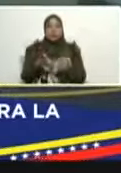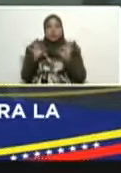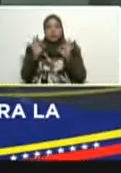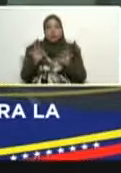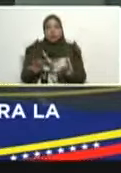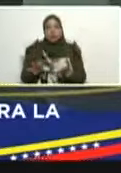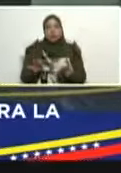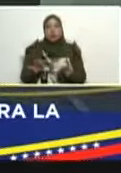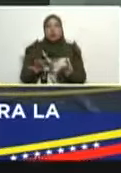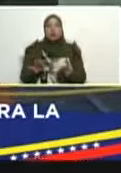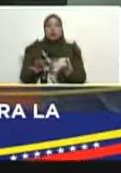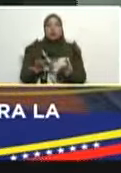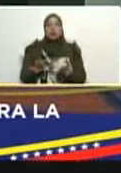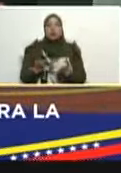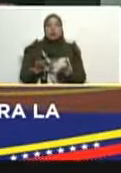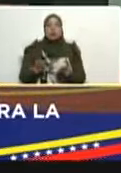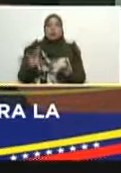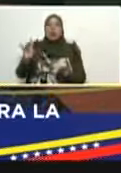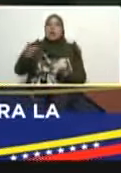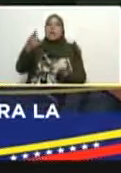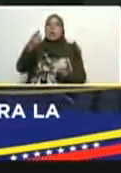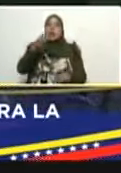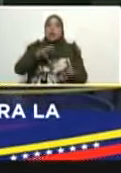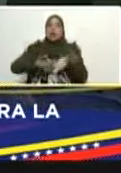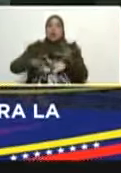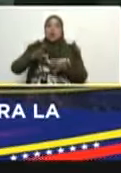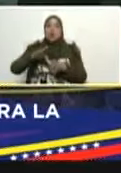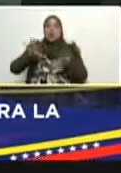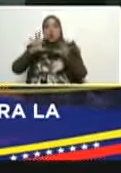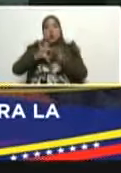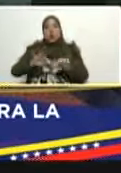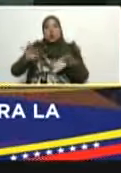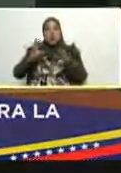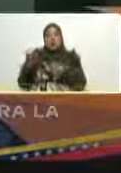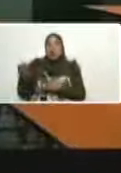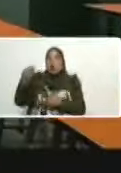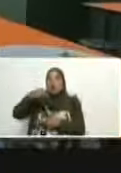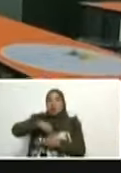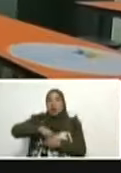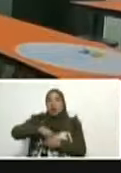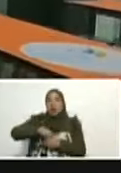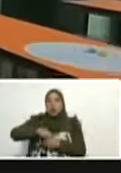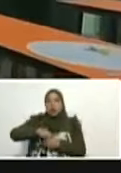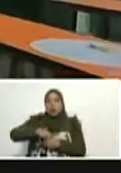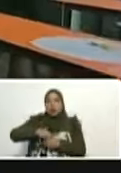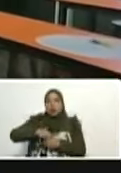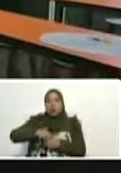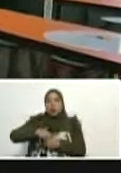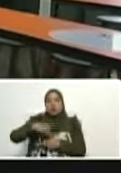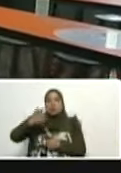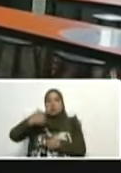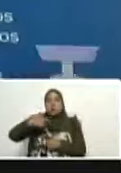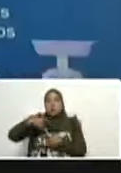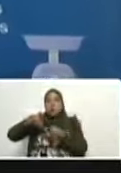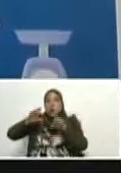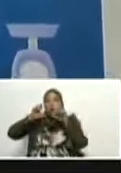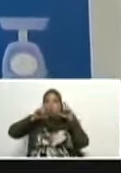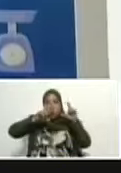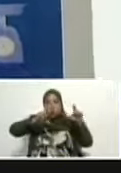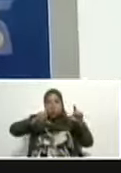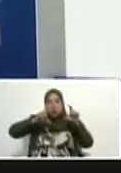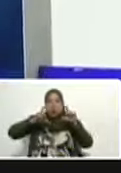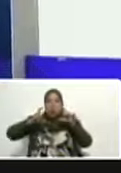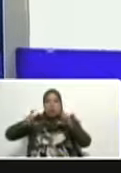su estilo, el primer centro que cuenta dentro de sus instalaciones con un meganúcleo de